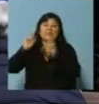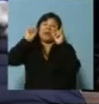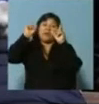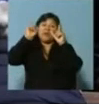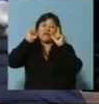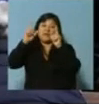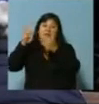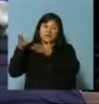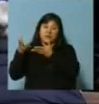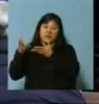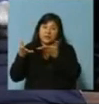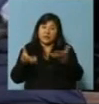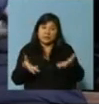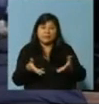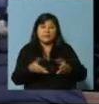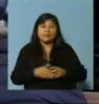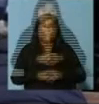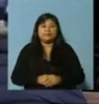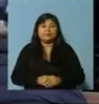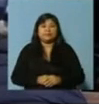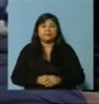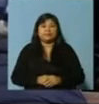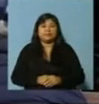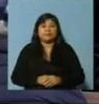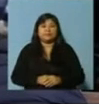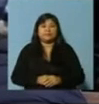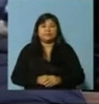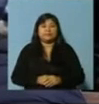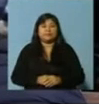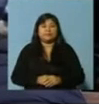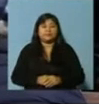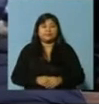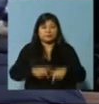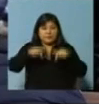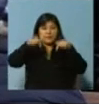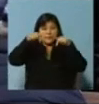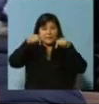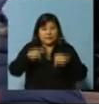docentes. Hoy es